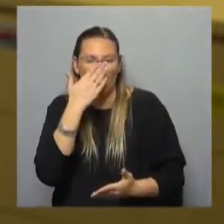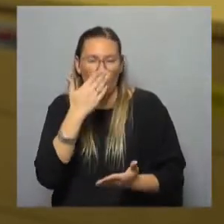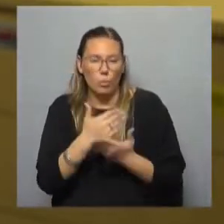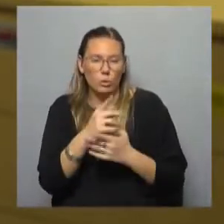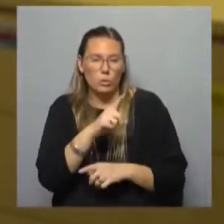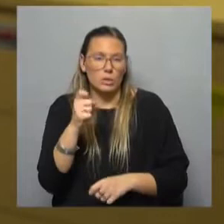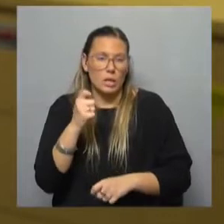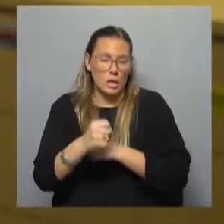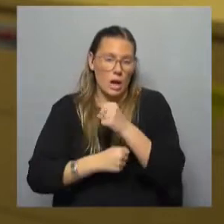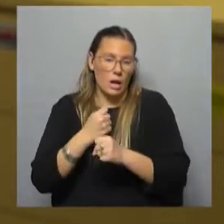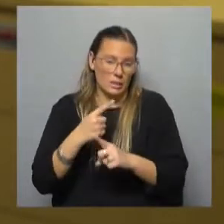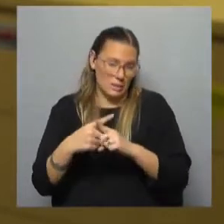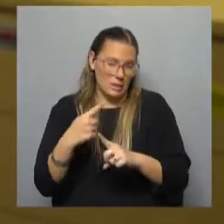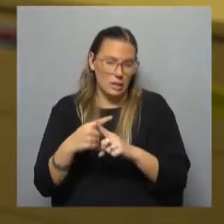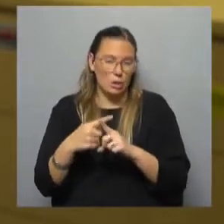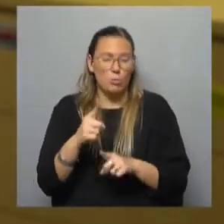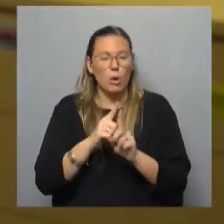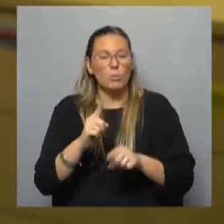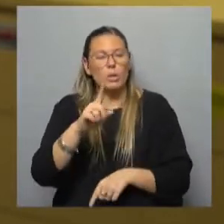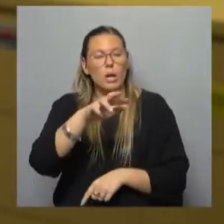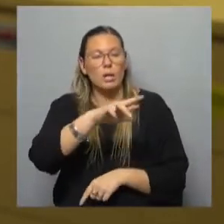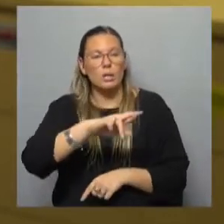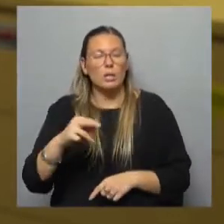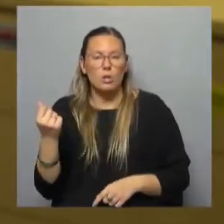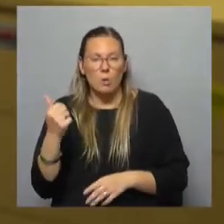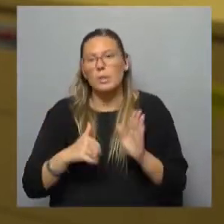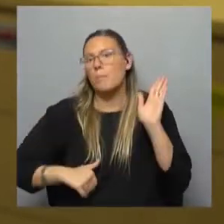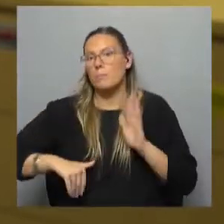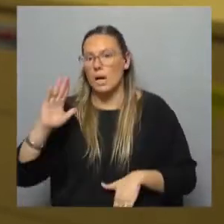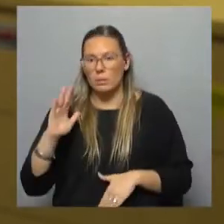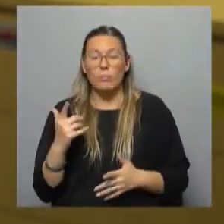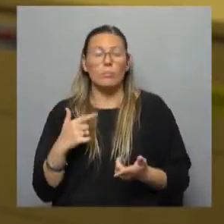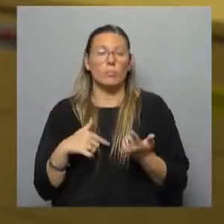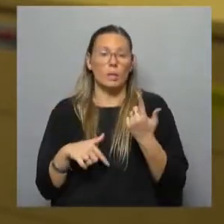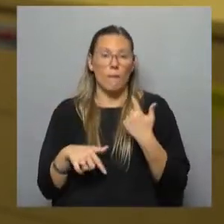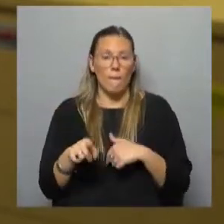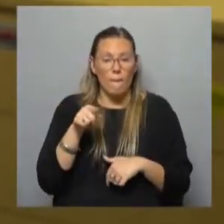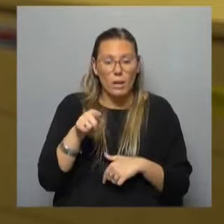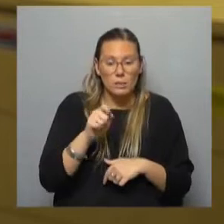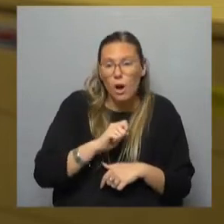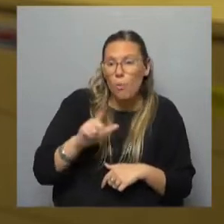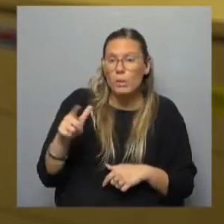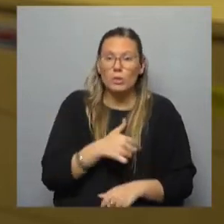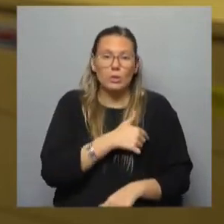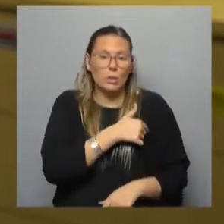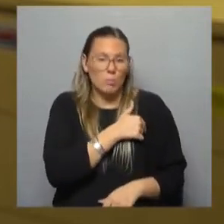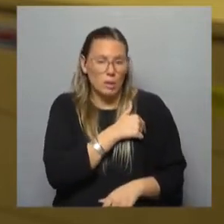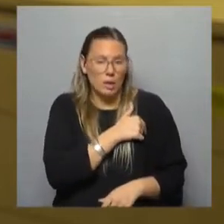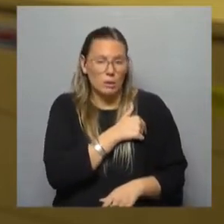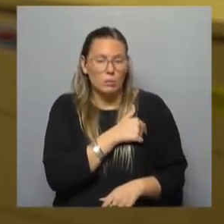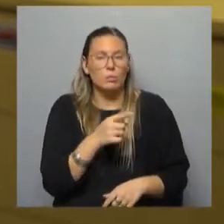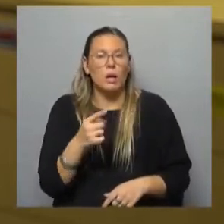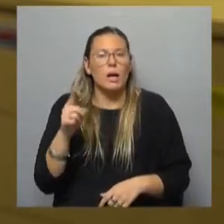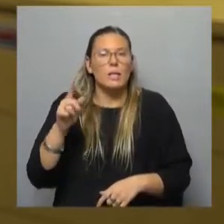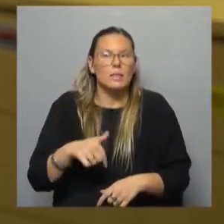muchísimo, pero en algunas zonas como el Río de la Plata es mucho mayor aún. Por tanto, ese incremento de la temperatura